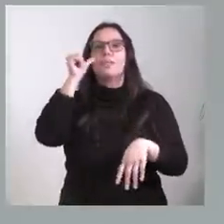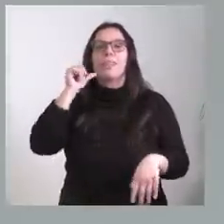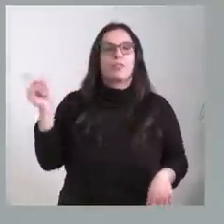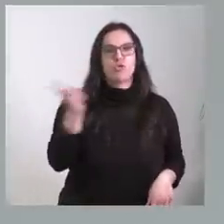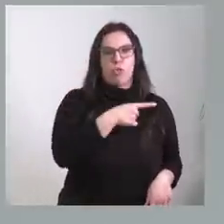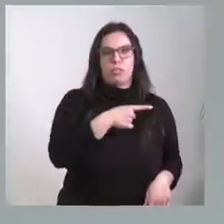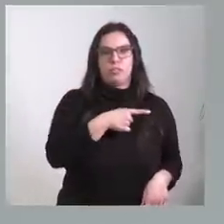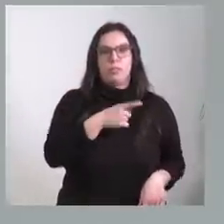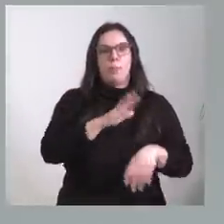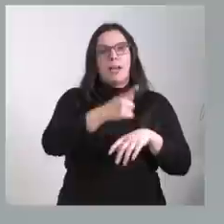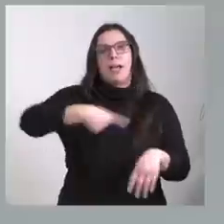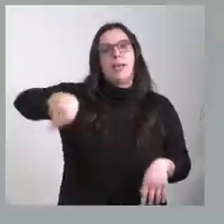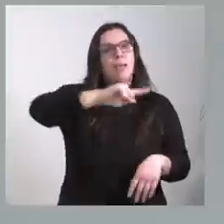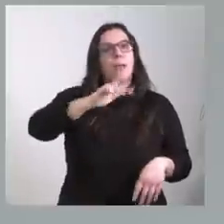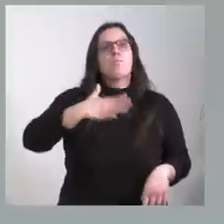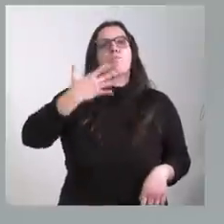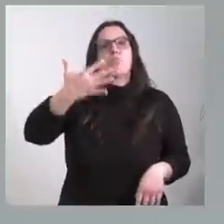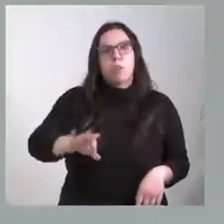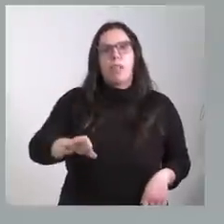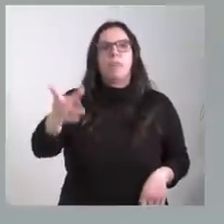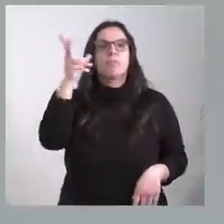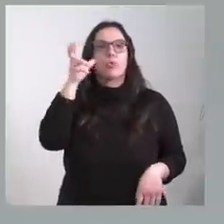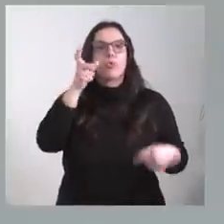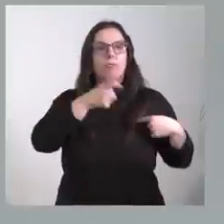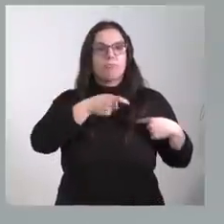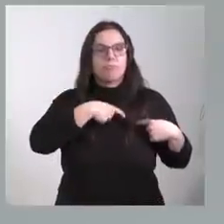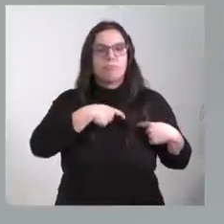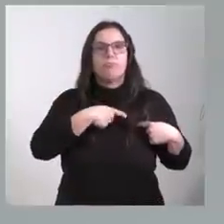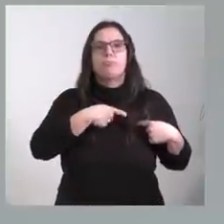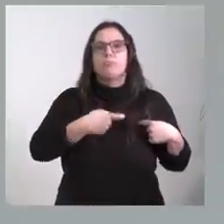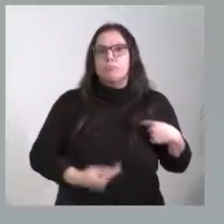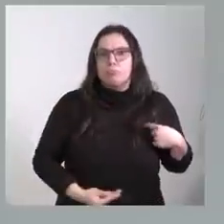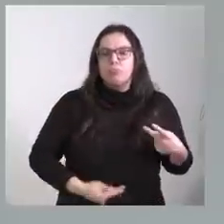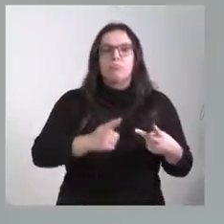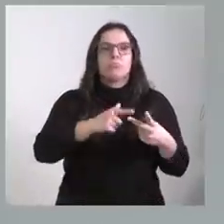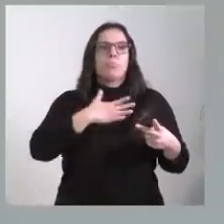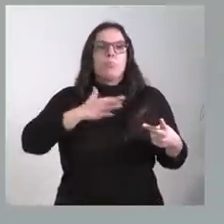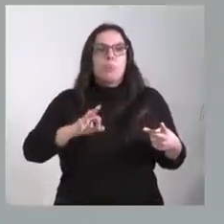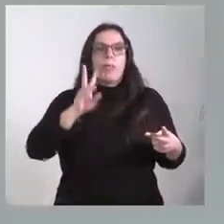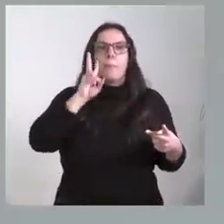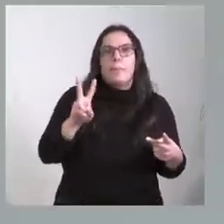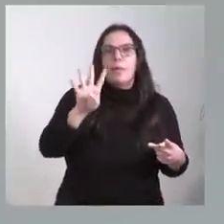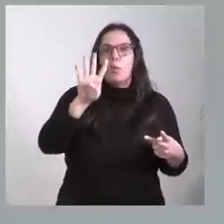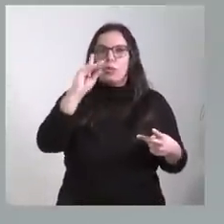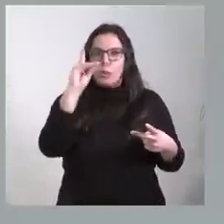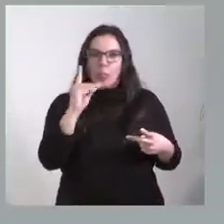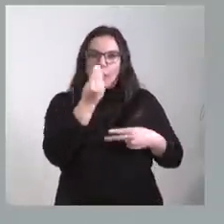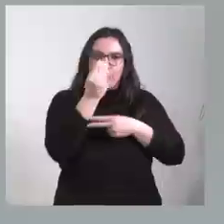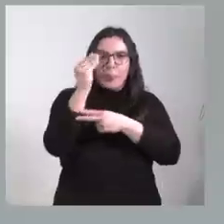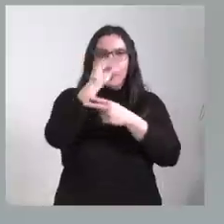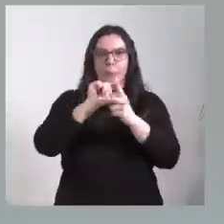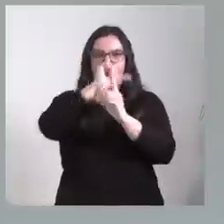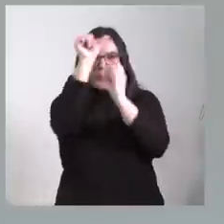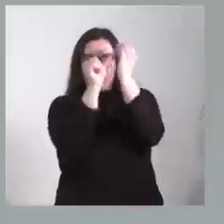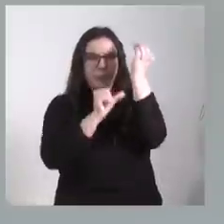para que tengan la posibilidad pues escuchar el latido de su niño para que puedan ver en imágenes de